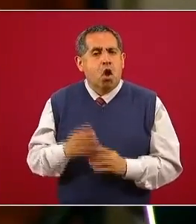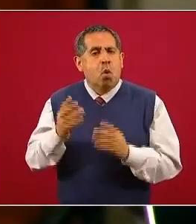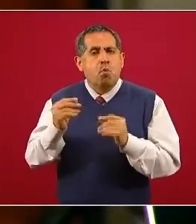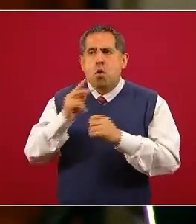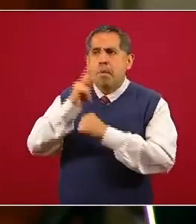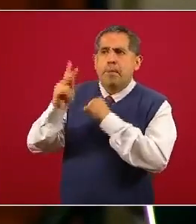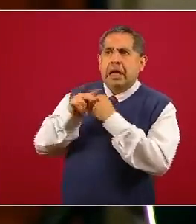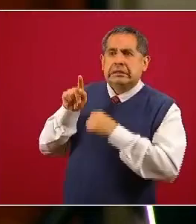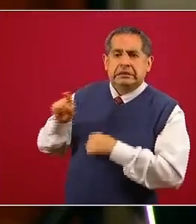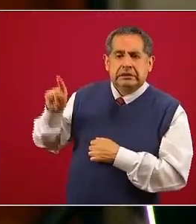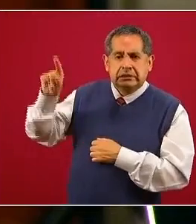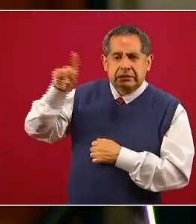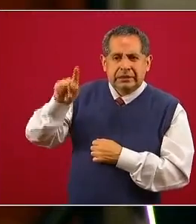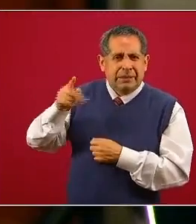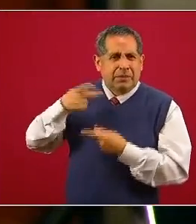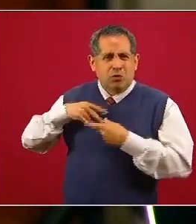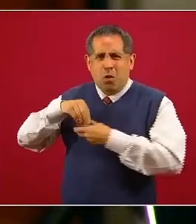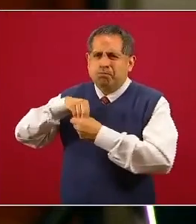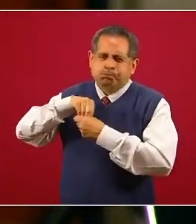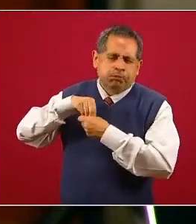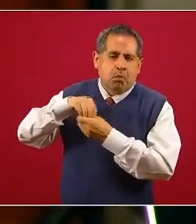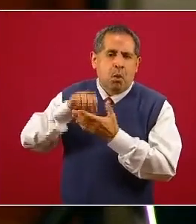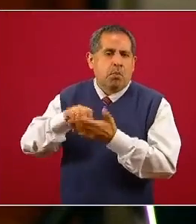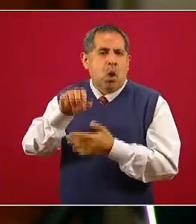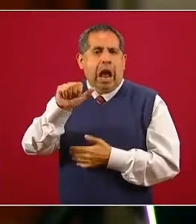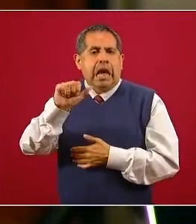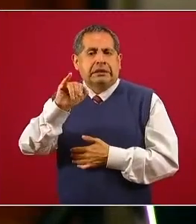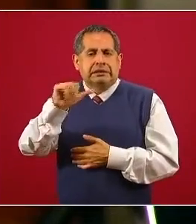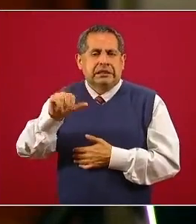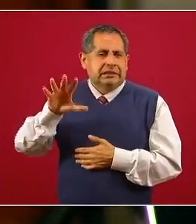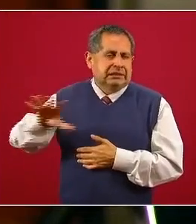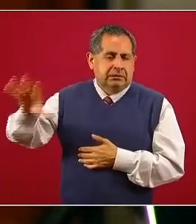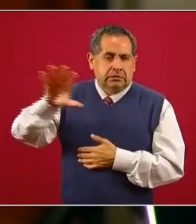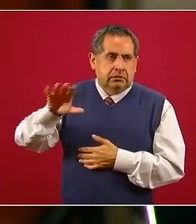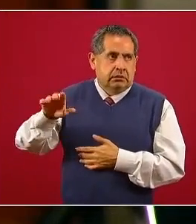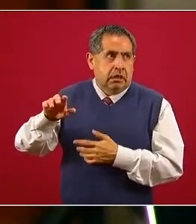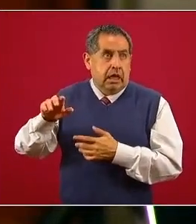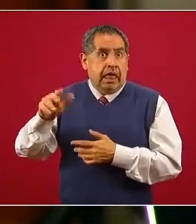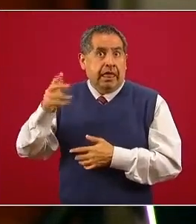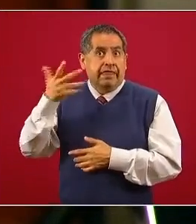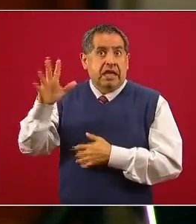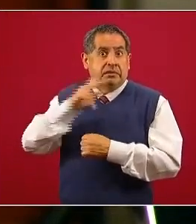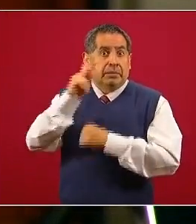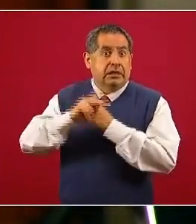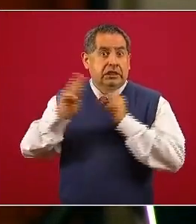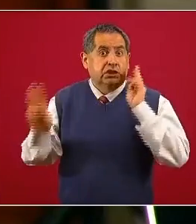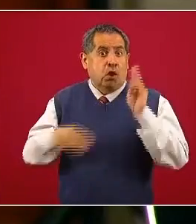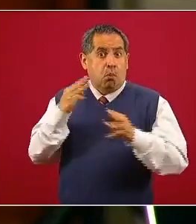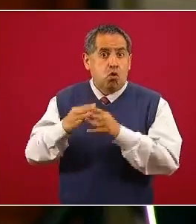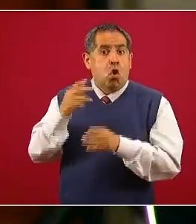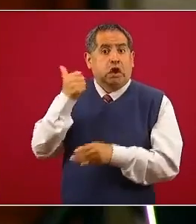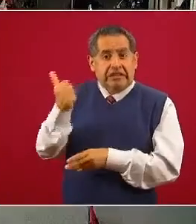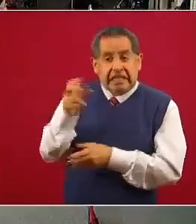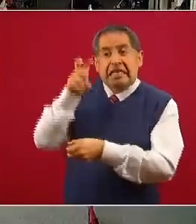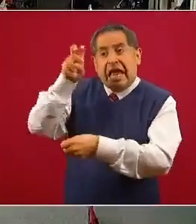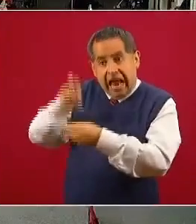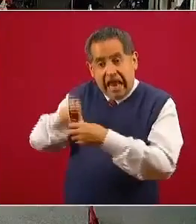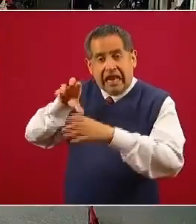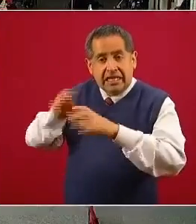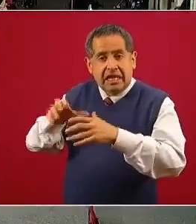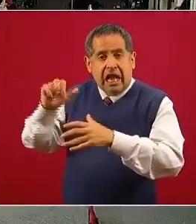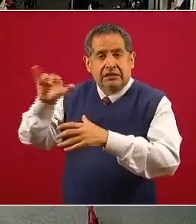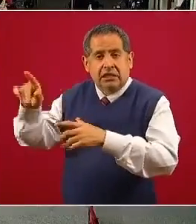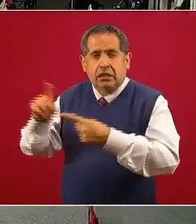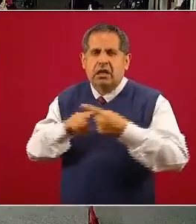muchos países que están muy poblados en Asia, bueno, Asia tiene 6 de los 10 países más poblados del mundo, los otros 3